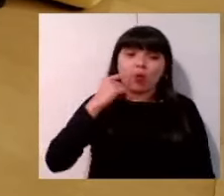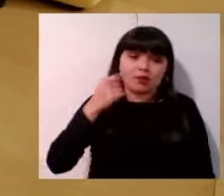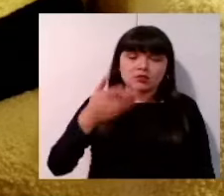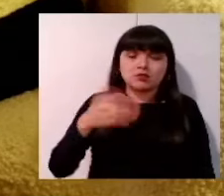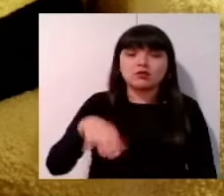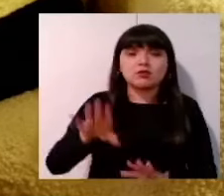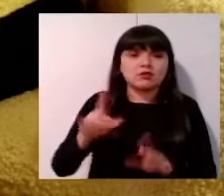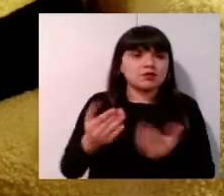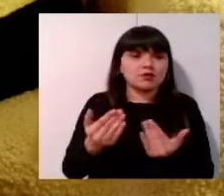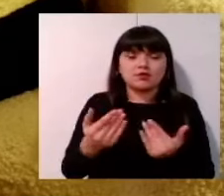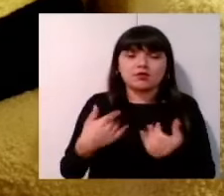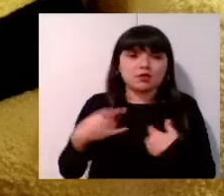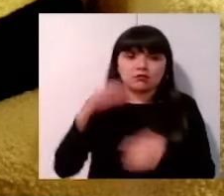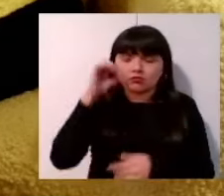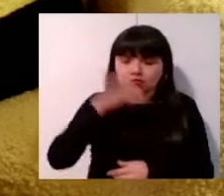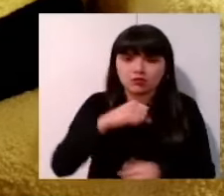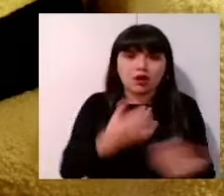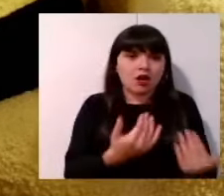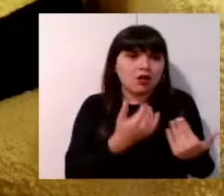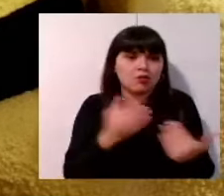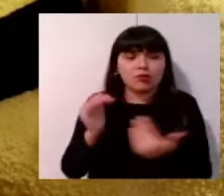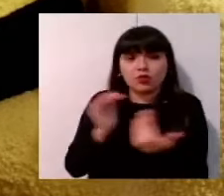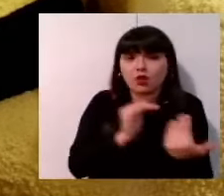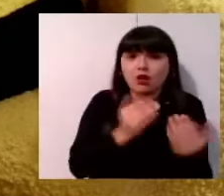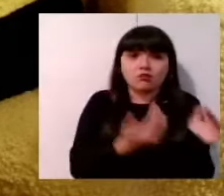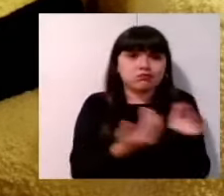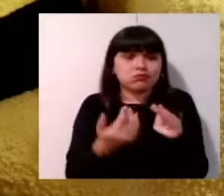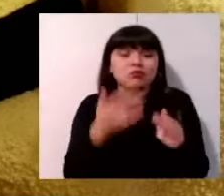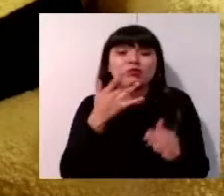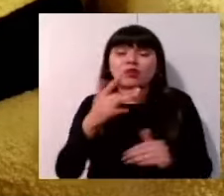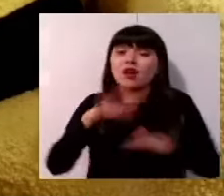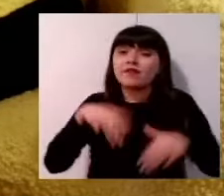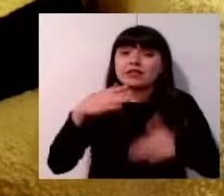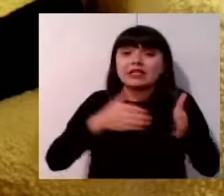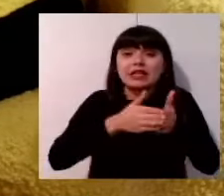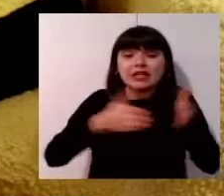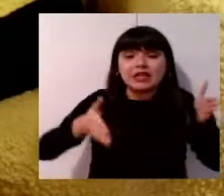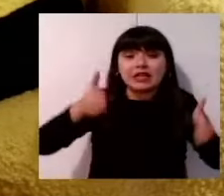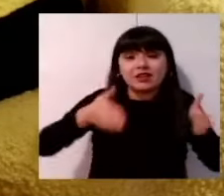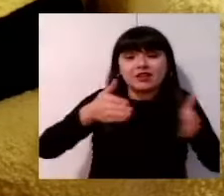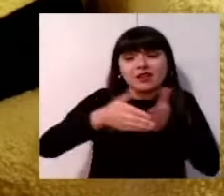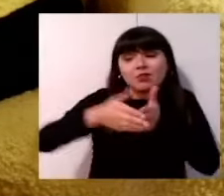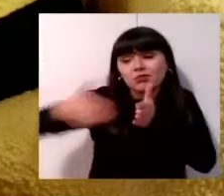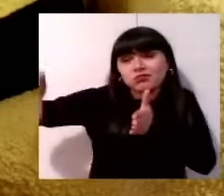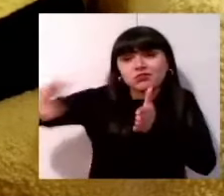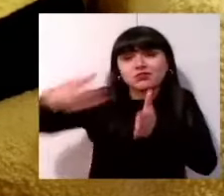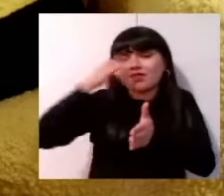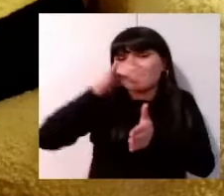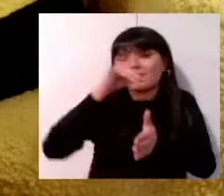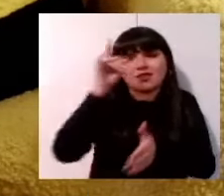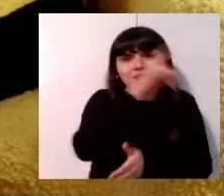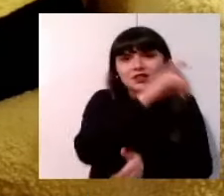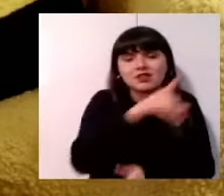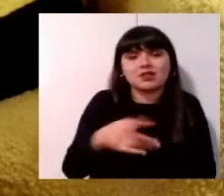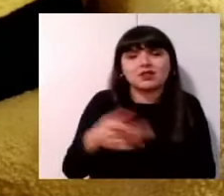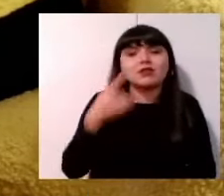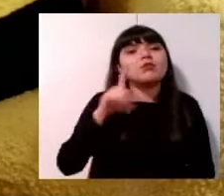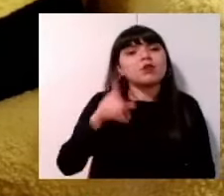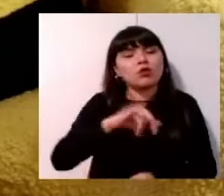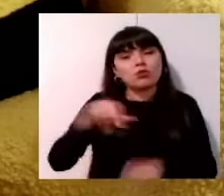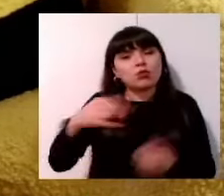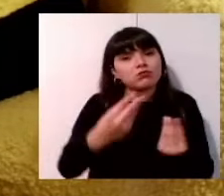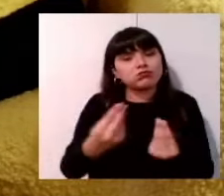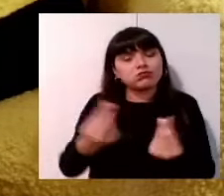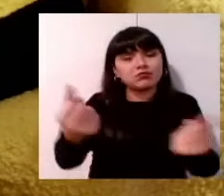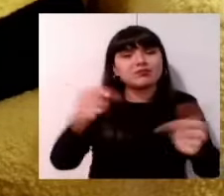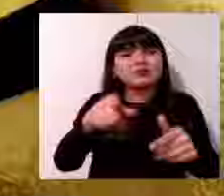hay etapas que son difíciles, pero van a pasar. Pero cuesta, hasta uno está cansado y todo, y tiene que tener ese apoyo y la convicción de que eso va a